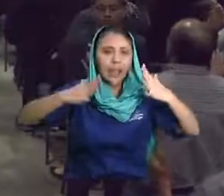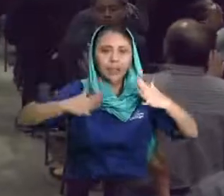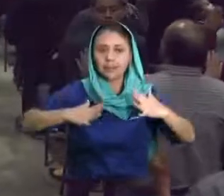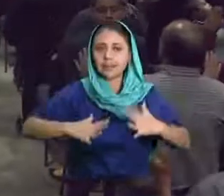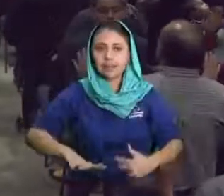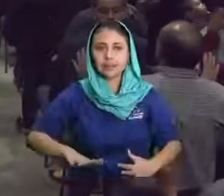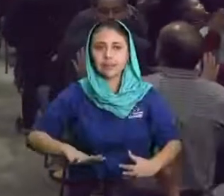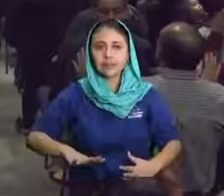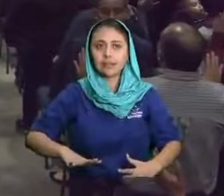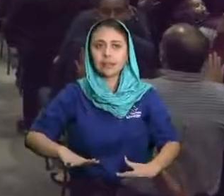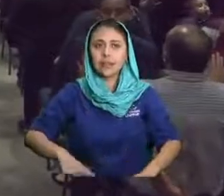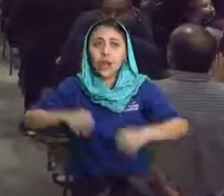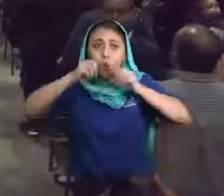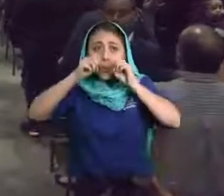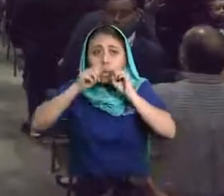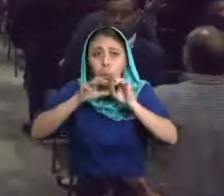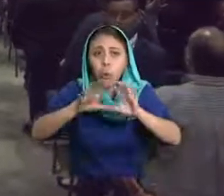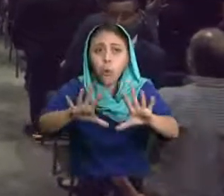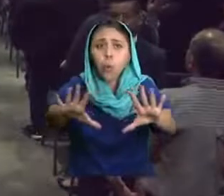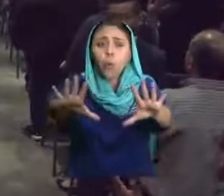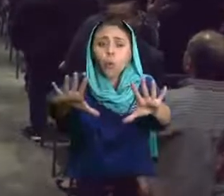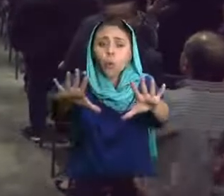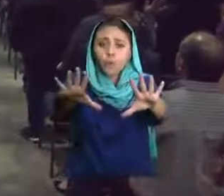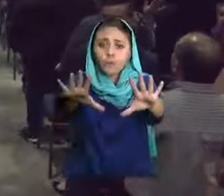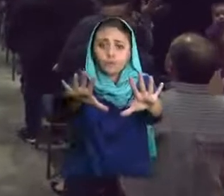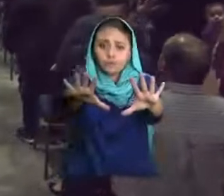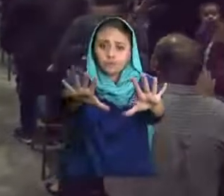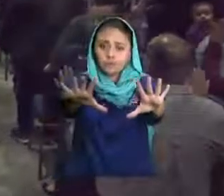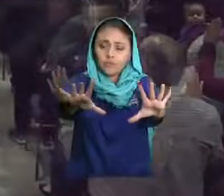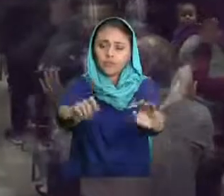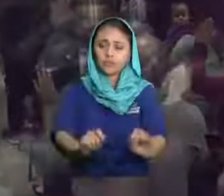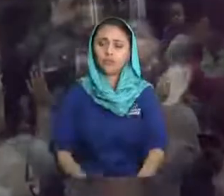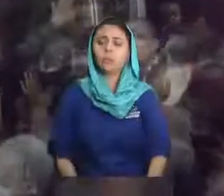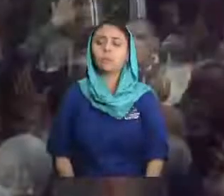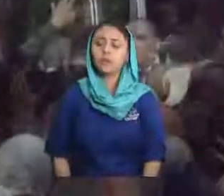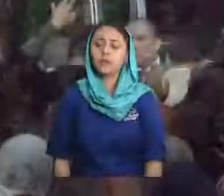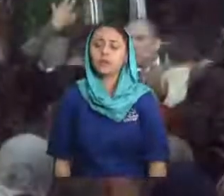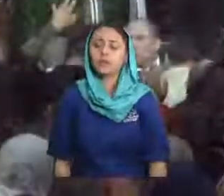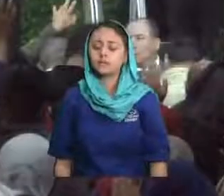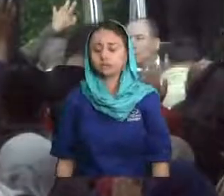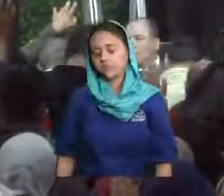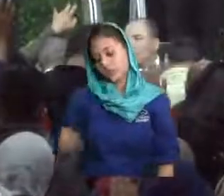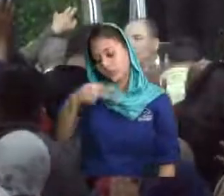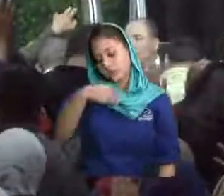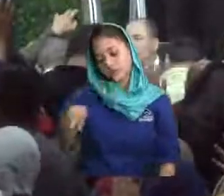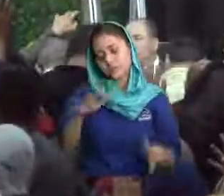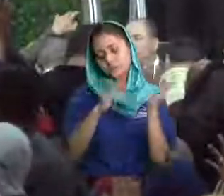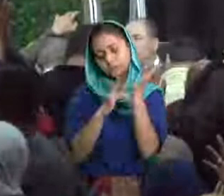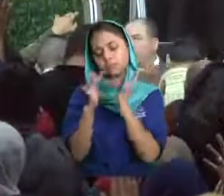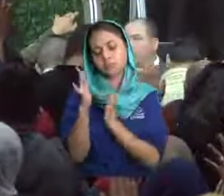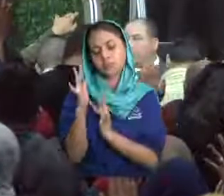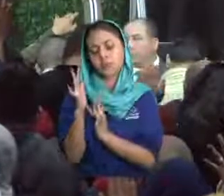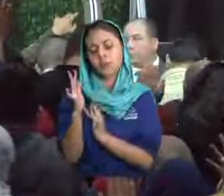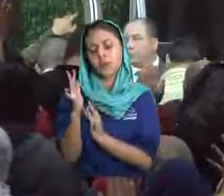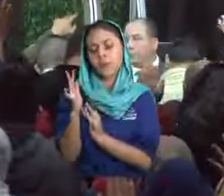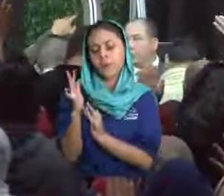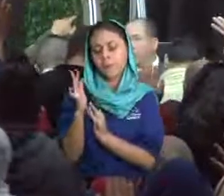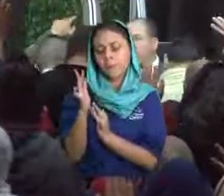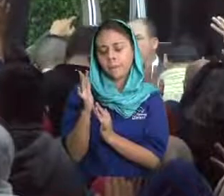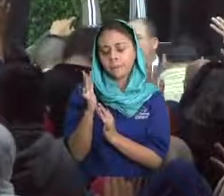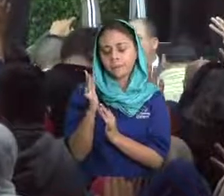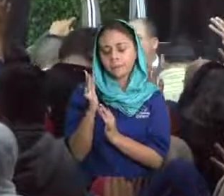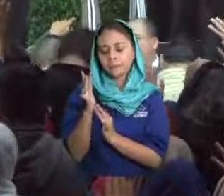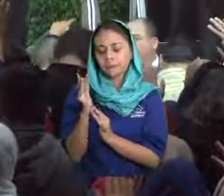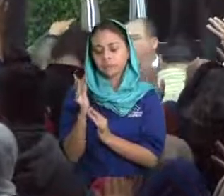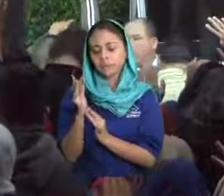se lleva, sopla y se lleva esas nubes de oscuridad que muchas veces